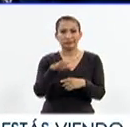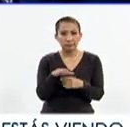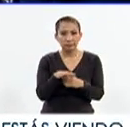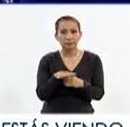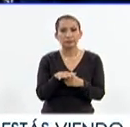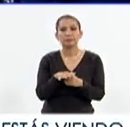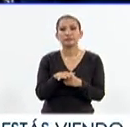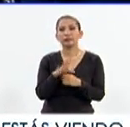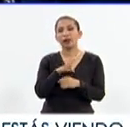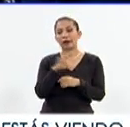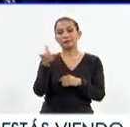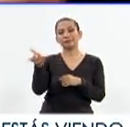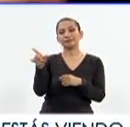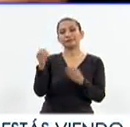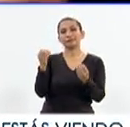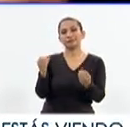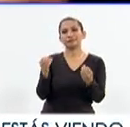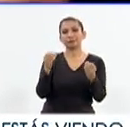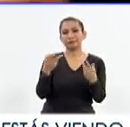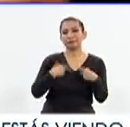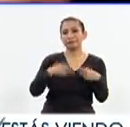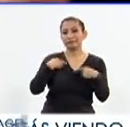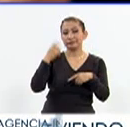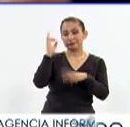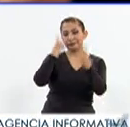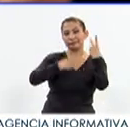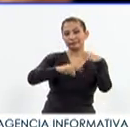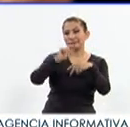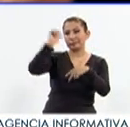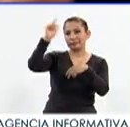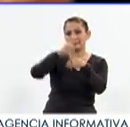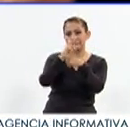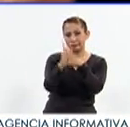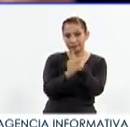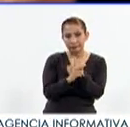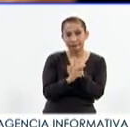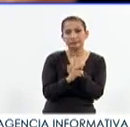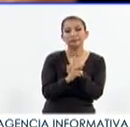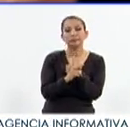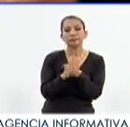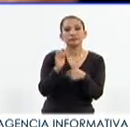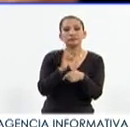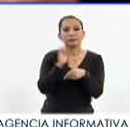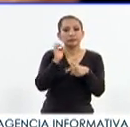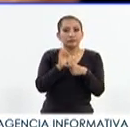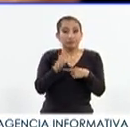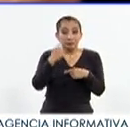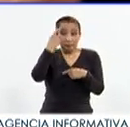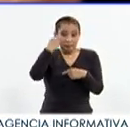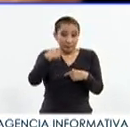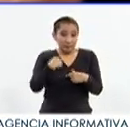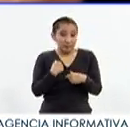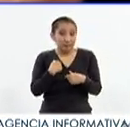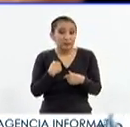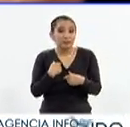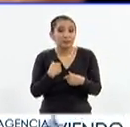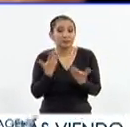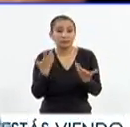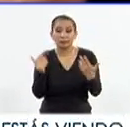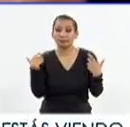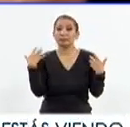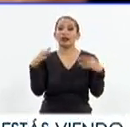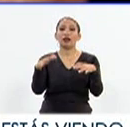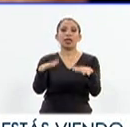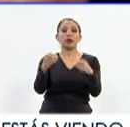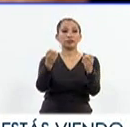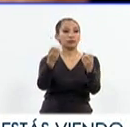personas, hay mucha gente inmigrante. Entonces, pues para mí fue un shock